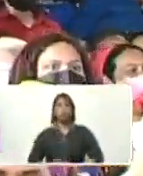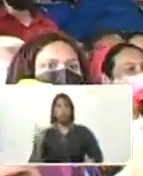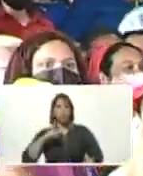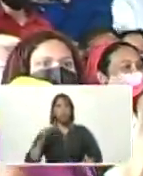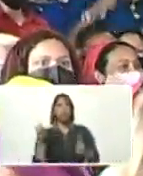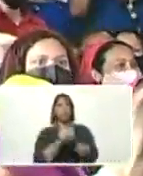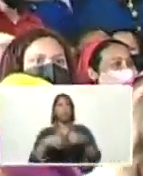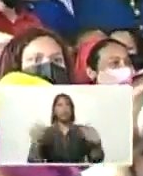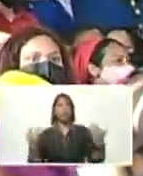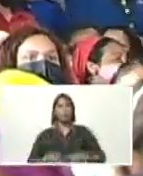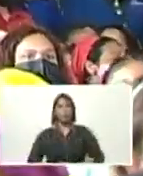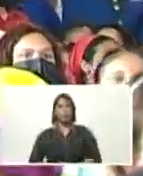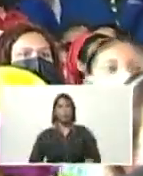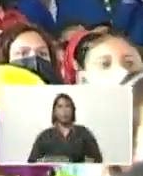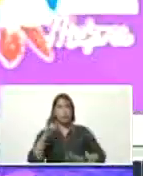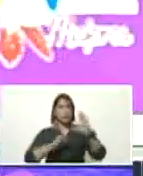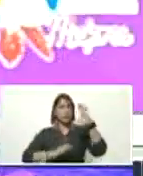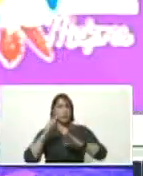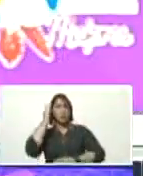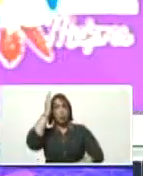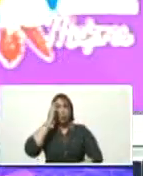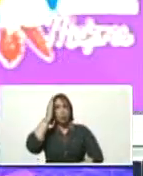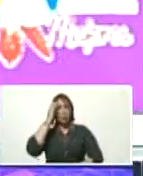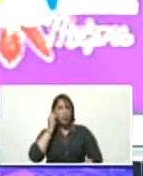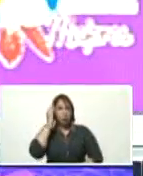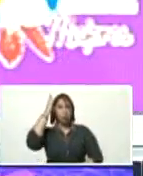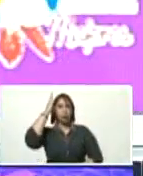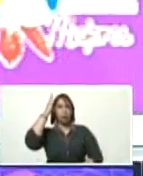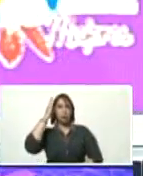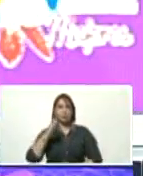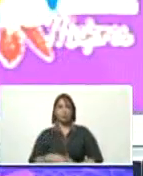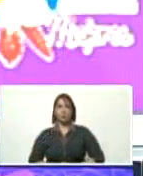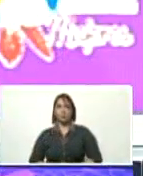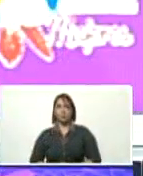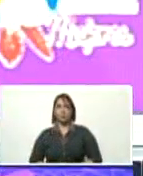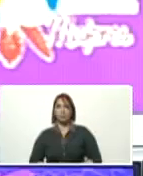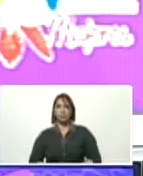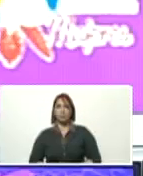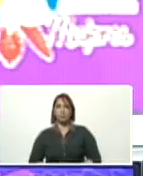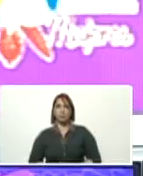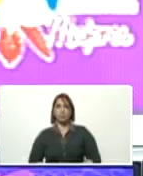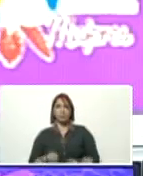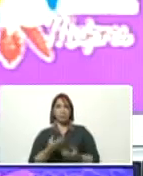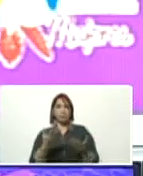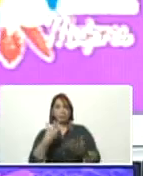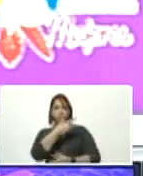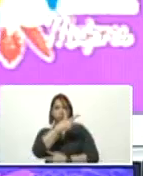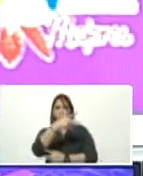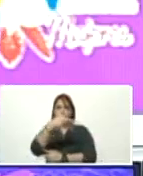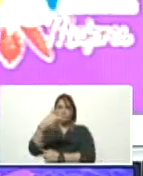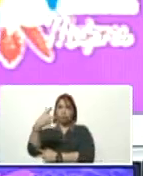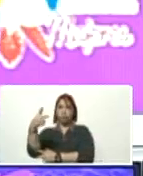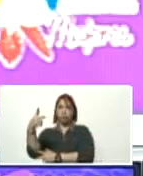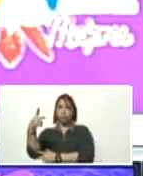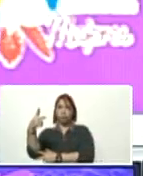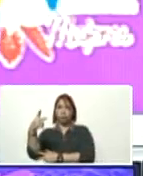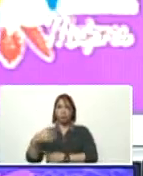qué. Ciencia, conocimiento y capacidad. Esas imágenes